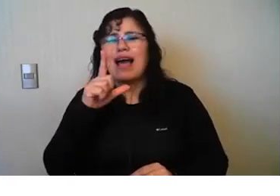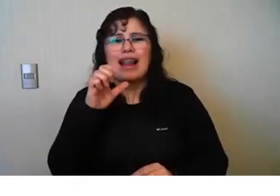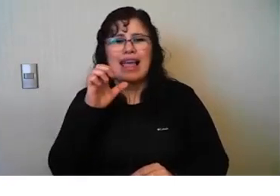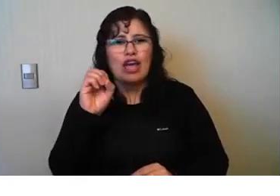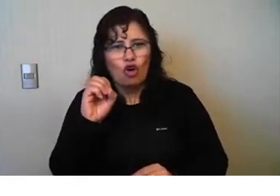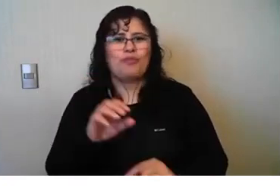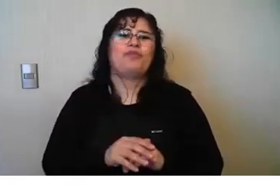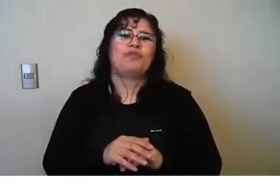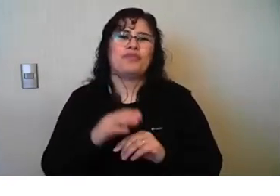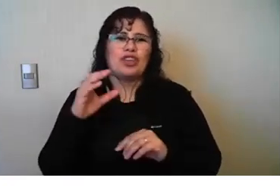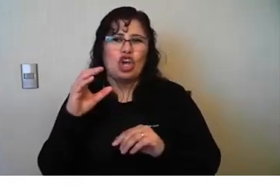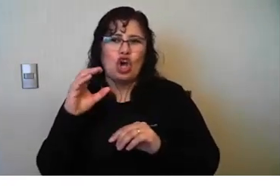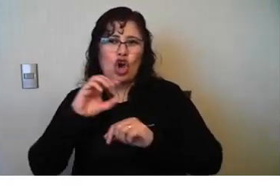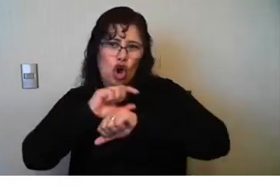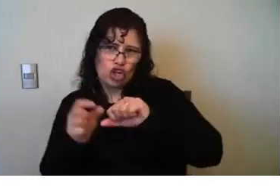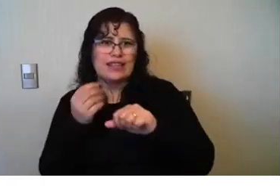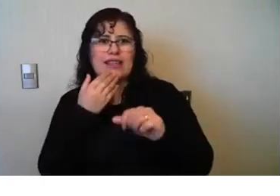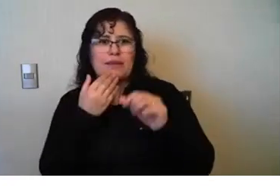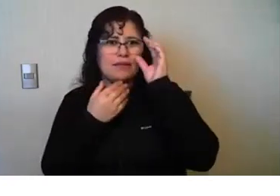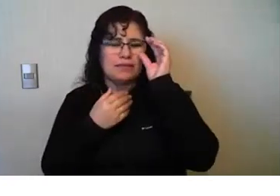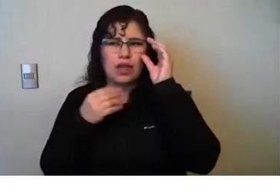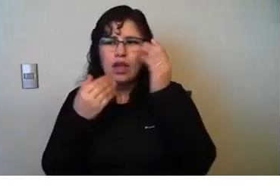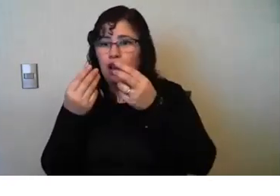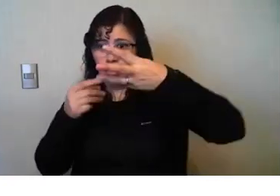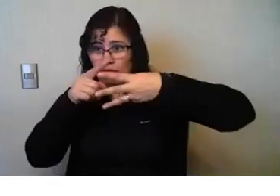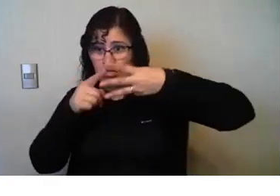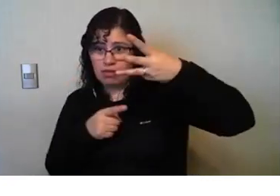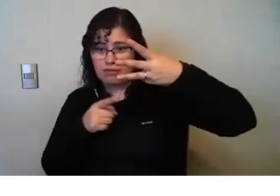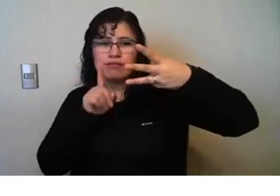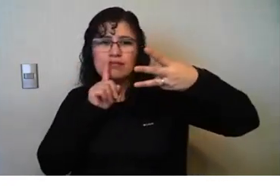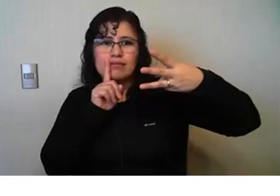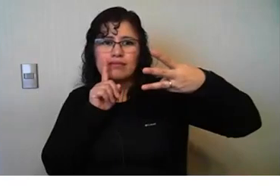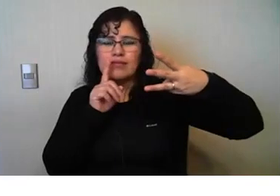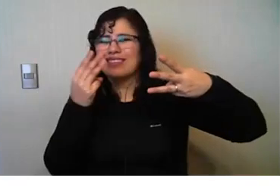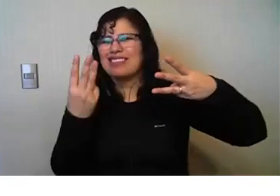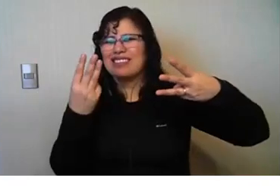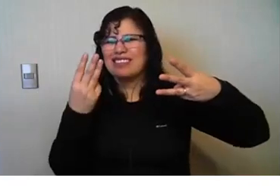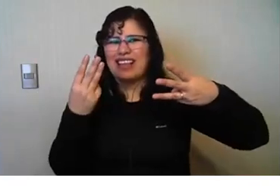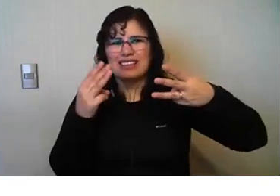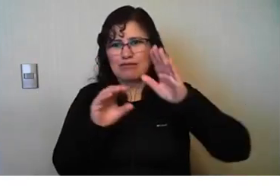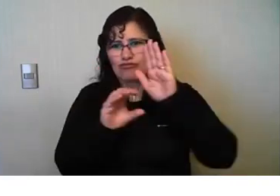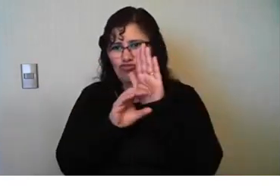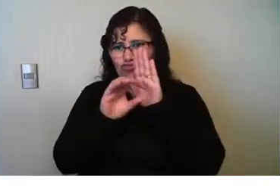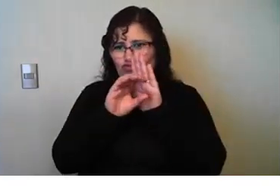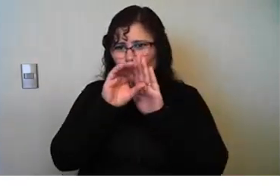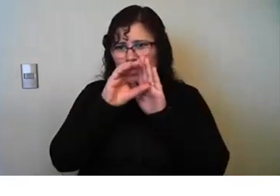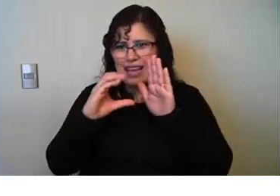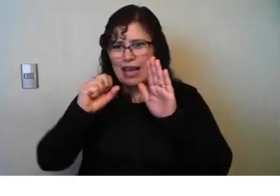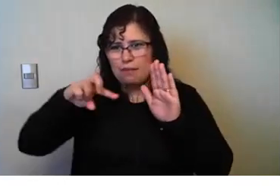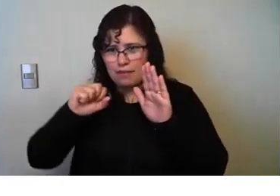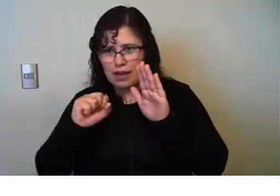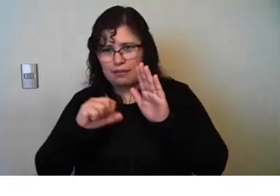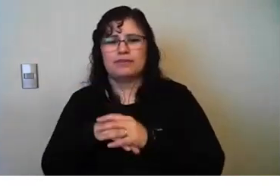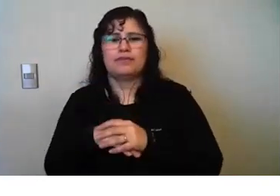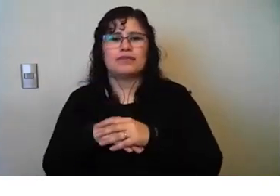regiones, neo, arqui o paleo, tenía solamente 3 capas. En el hemisferio cerebral, eso